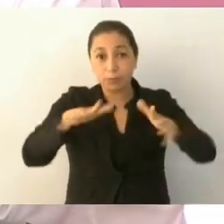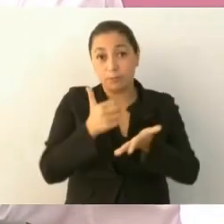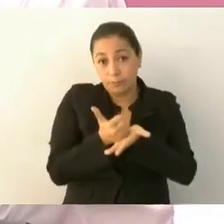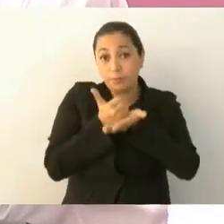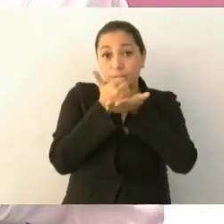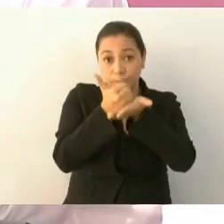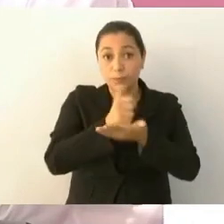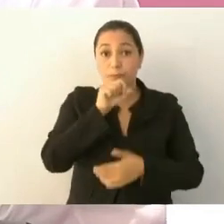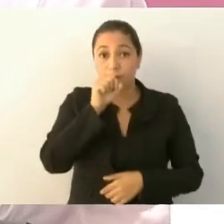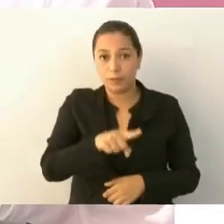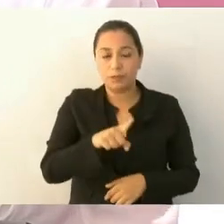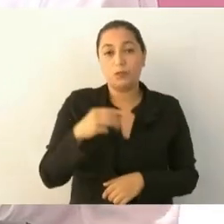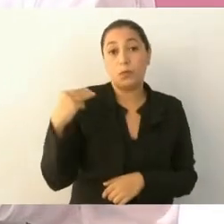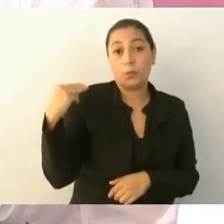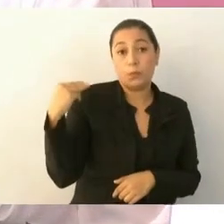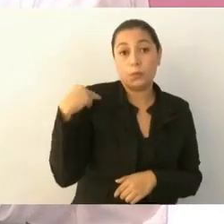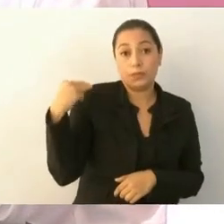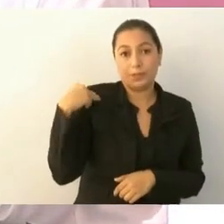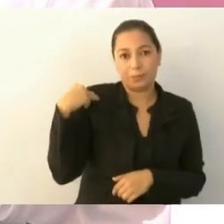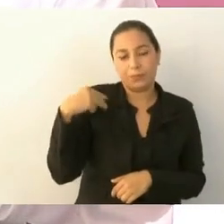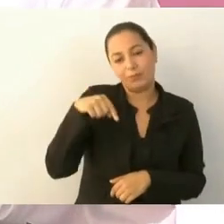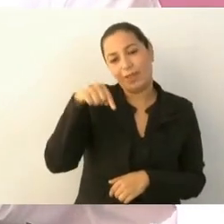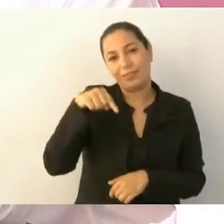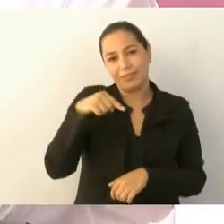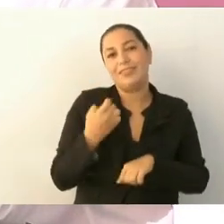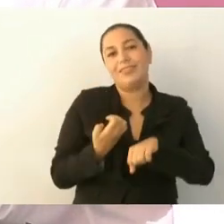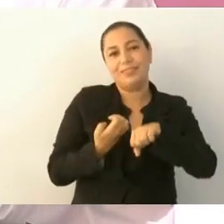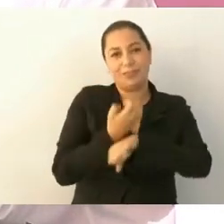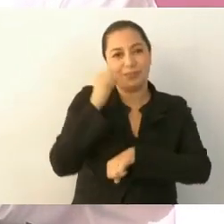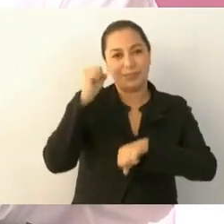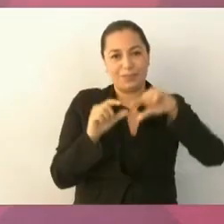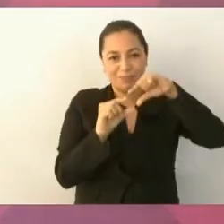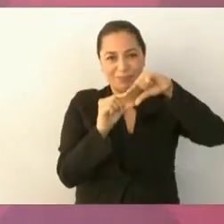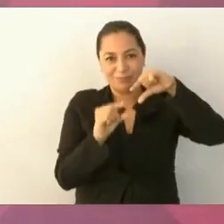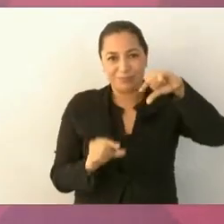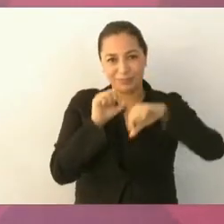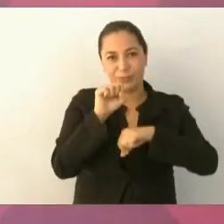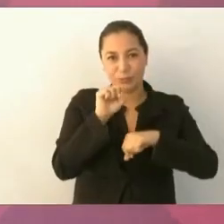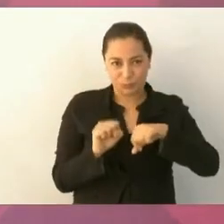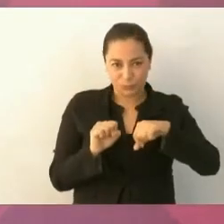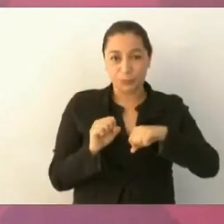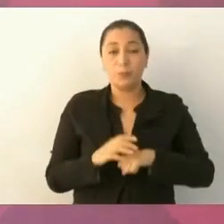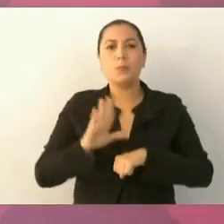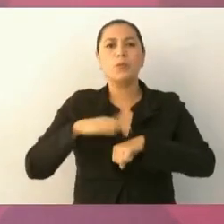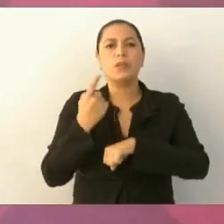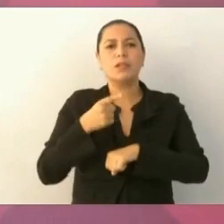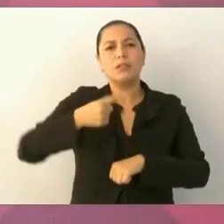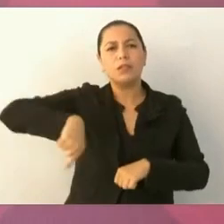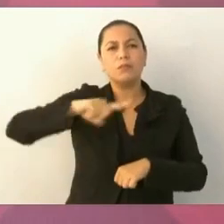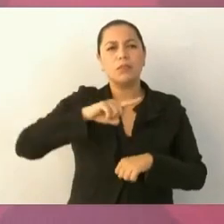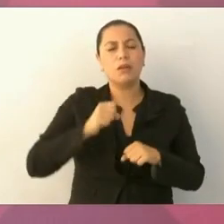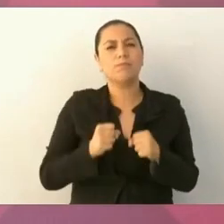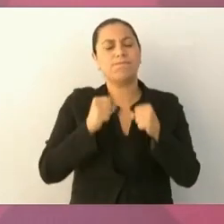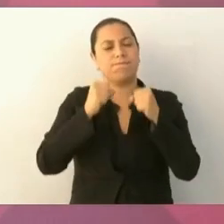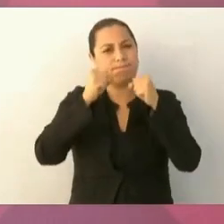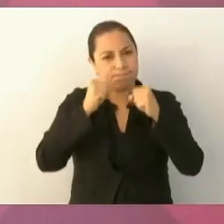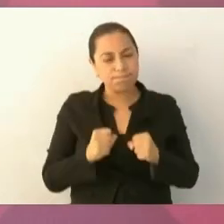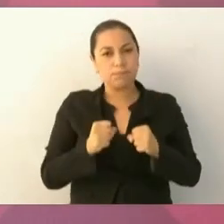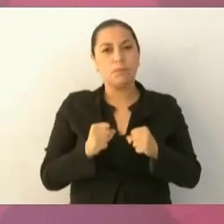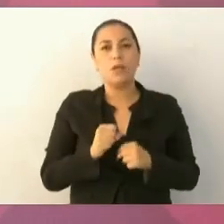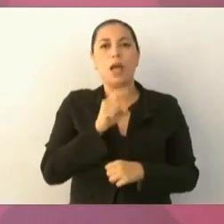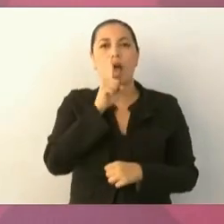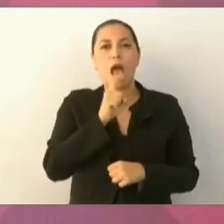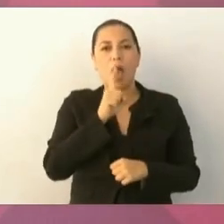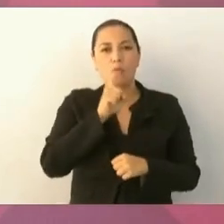los municipios del sur de este estado, porque van a tener garantizada el agua para